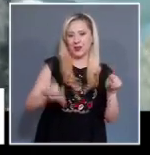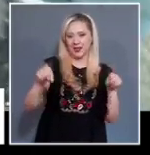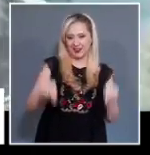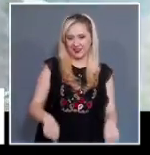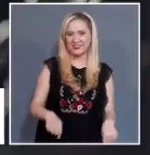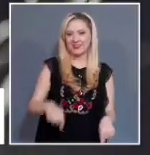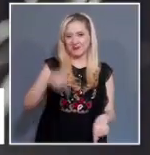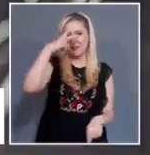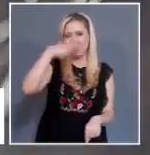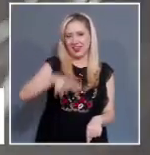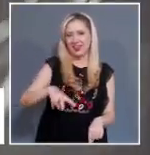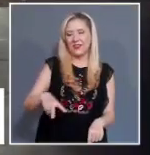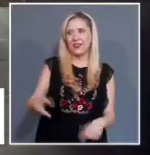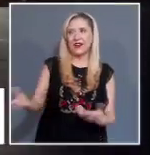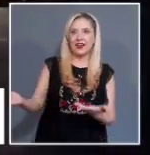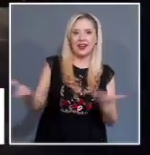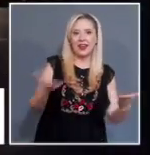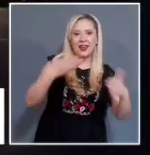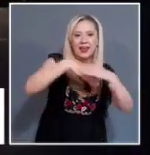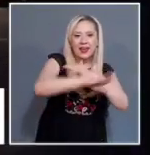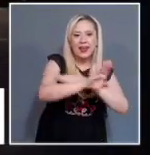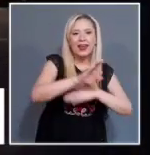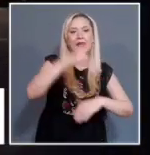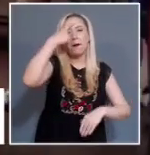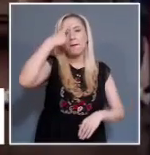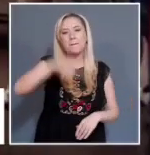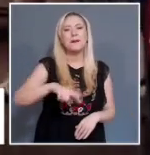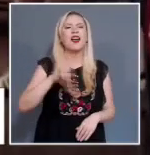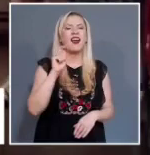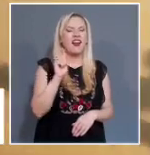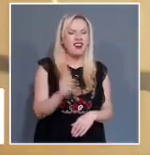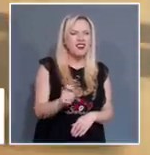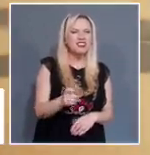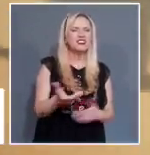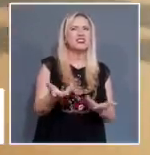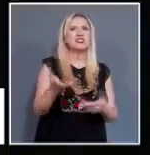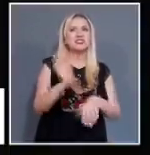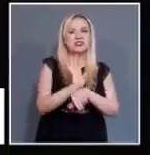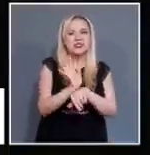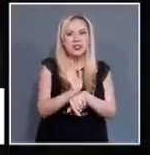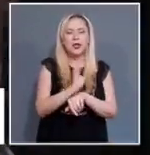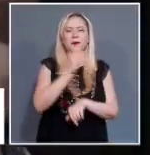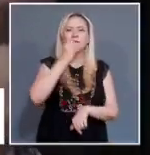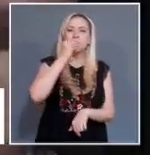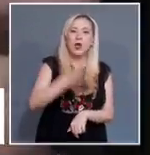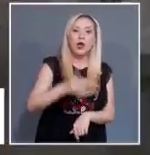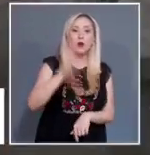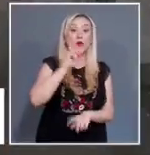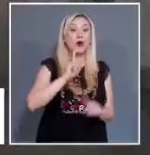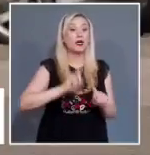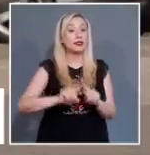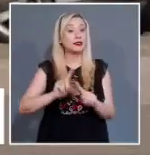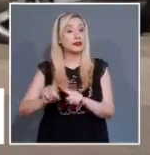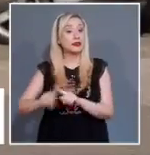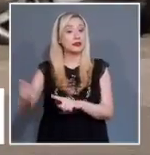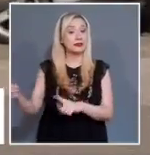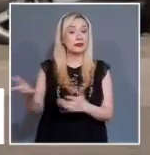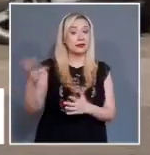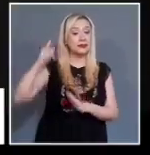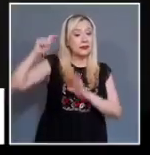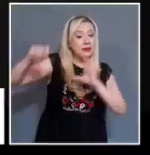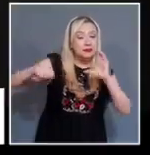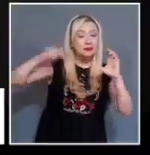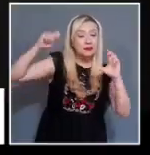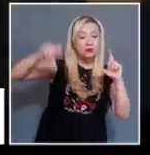así como 21 cortometrajes de animación realizados por mujeres cineastas, que reflexionan en torno a los derechos humanos y